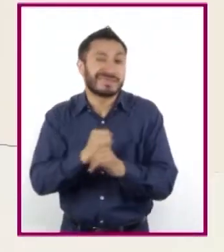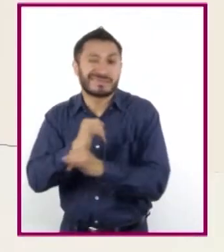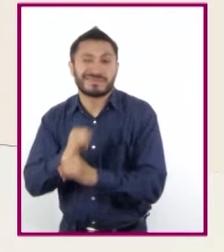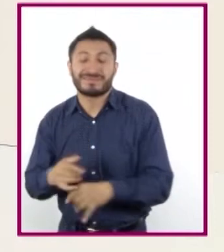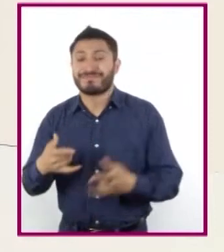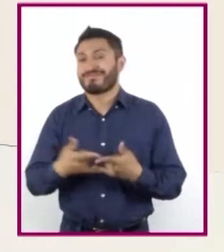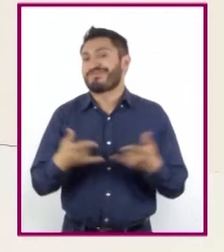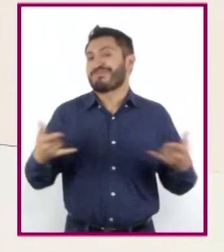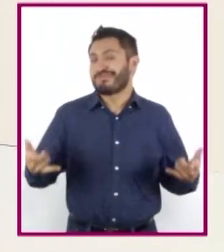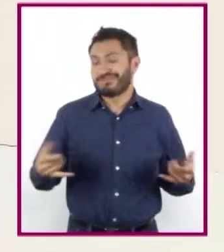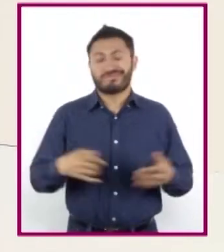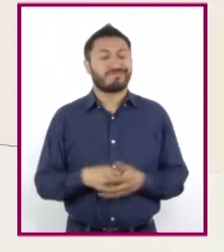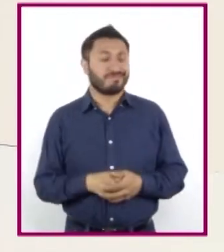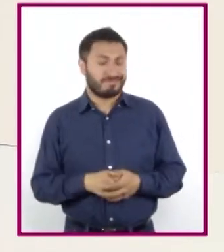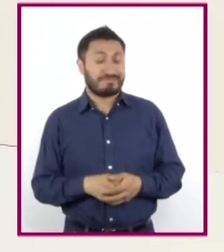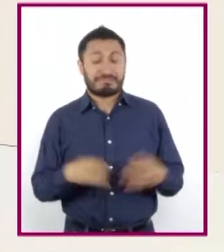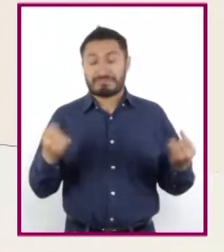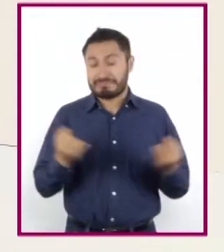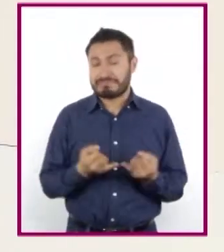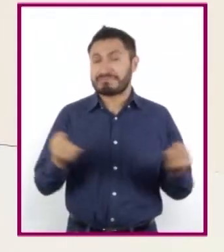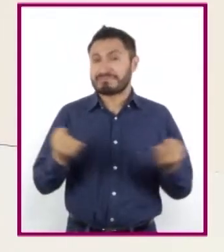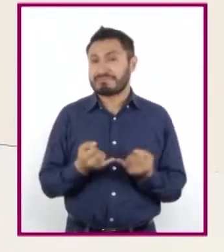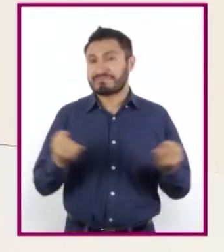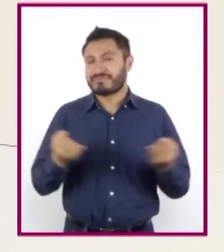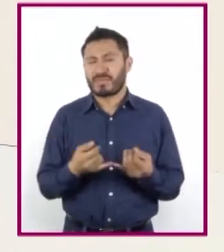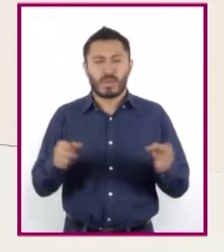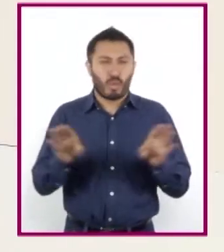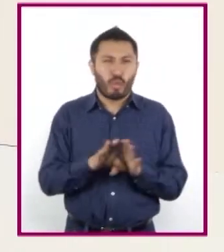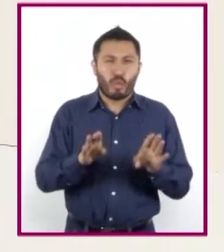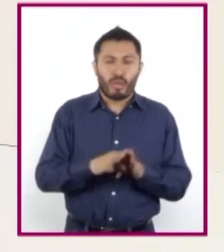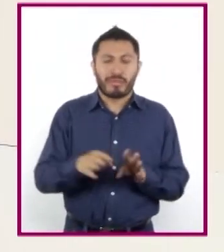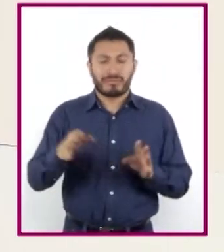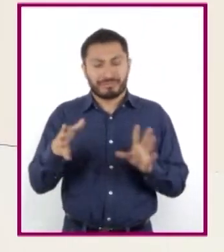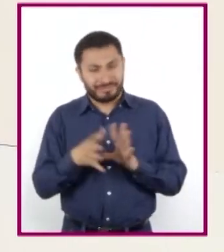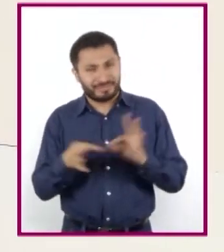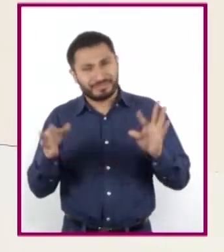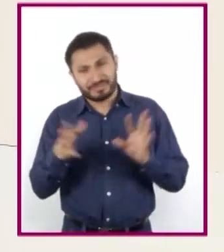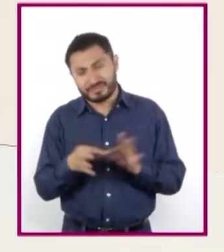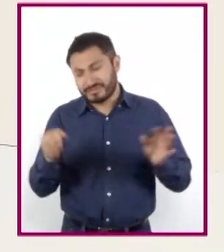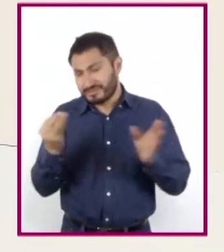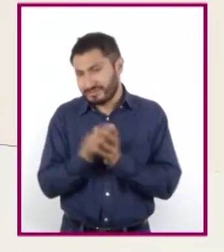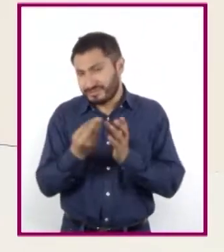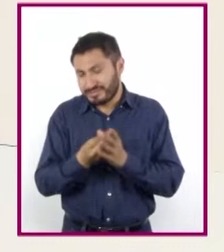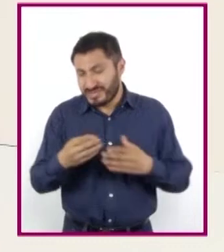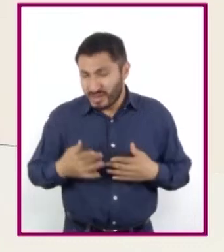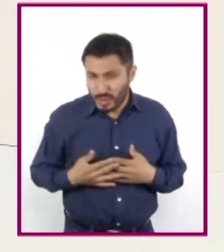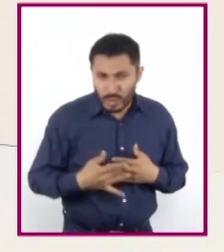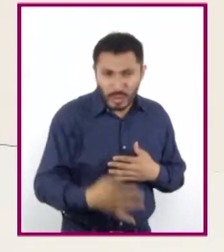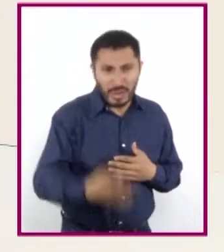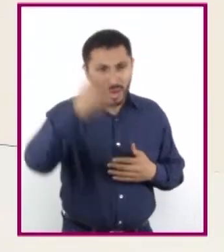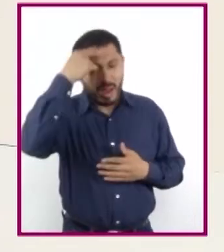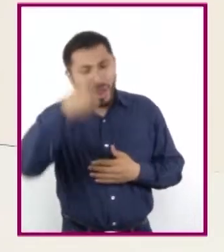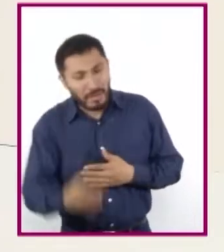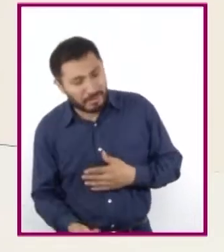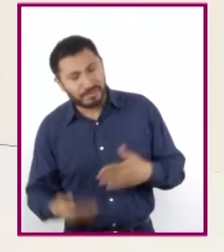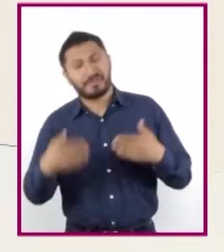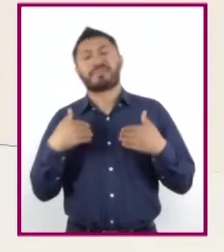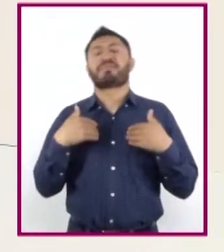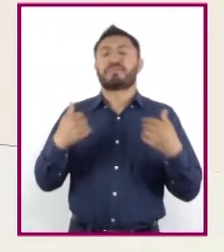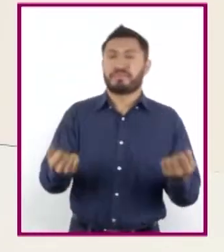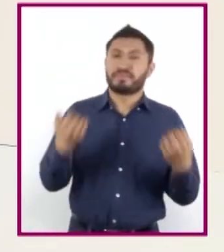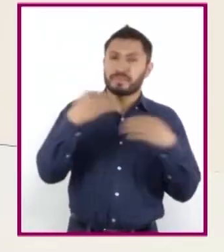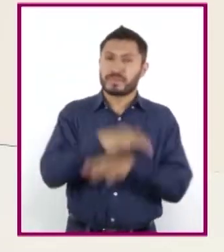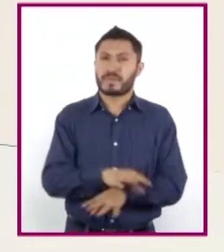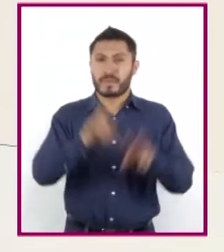histórica. Además, nos servirán de guía a lo largo de la sesión. Para conocer un poco más sobre el